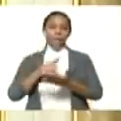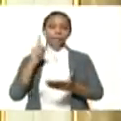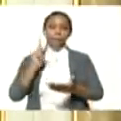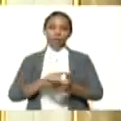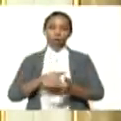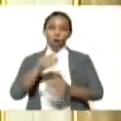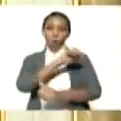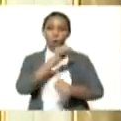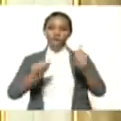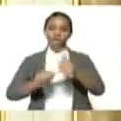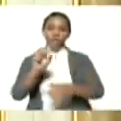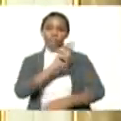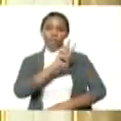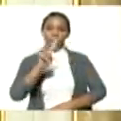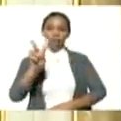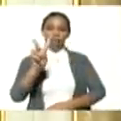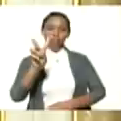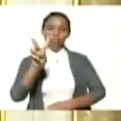como vicepresidente,